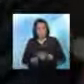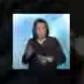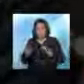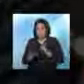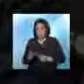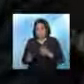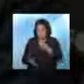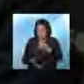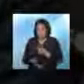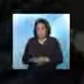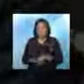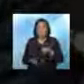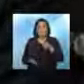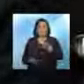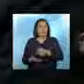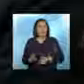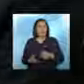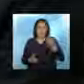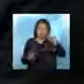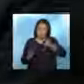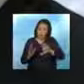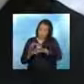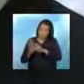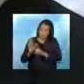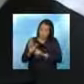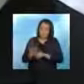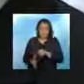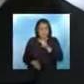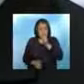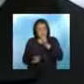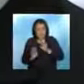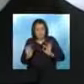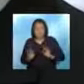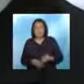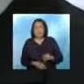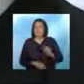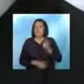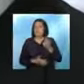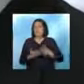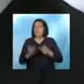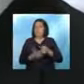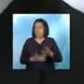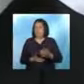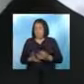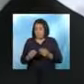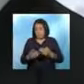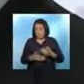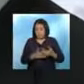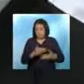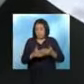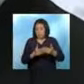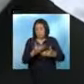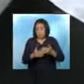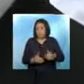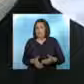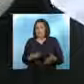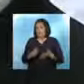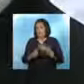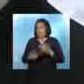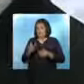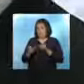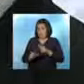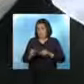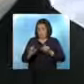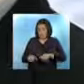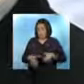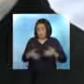contribuyentes de acuerdo al artículo 85 del Código Tributario, que es reserva tributaria. Miren, en primer lugar, la administración tributaria tiene muchos procesos para darle facilidad a los contribuyentes a